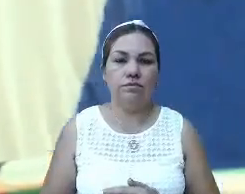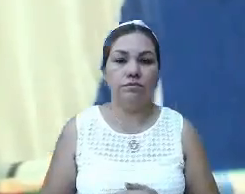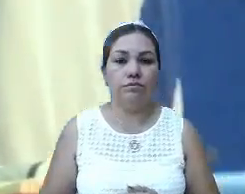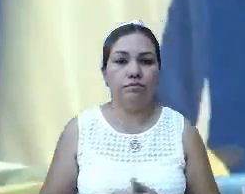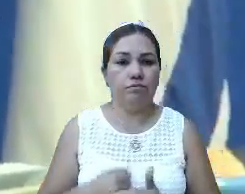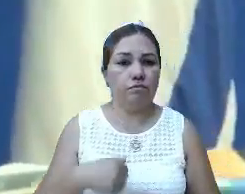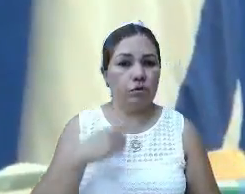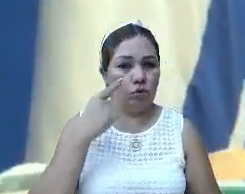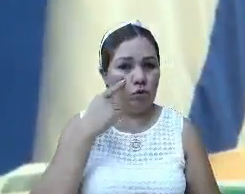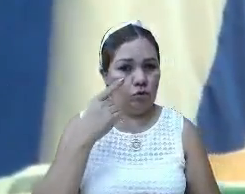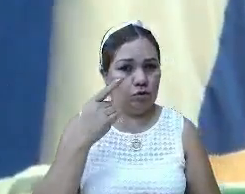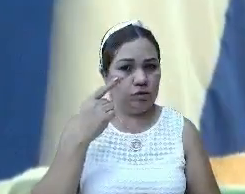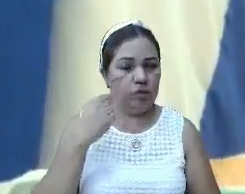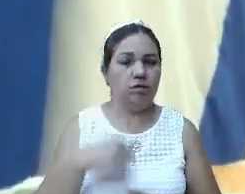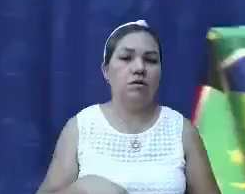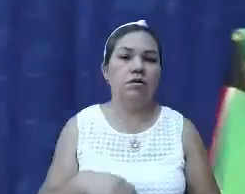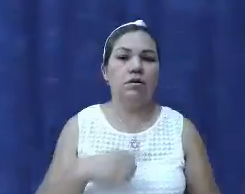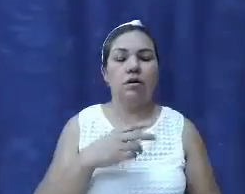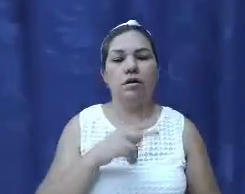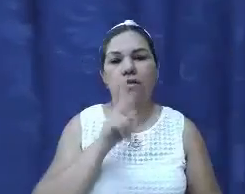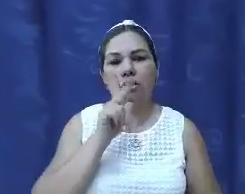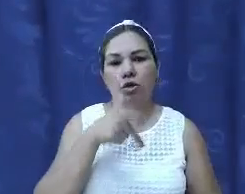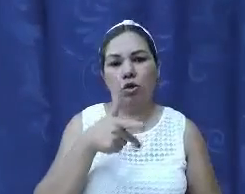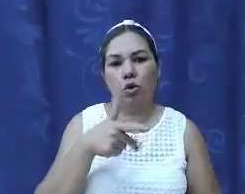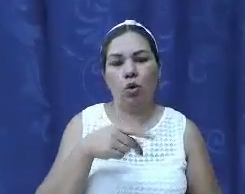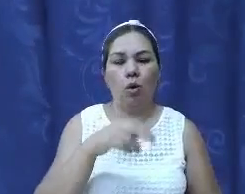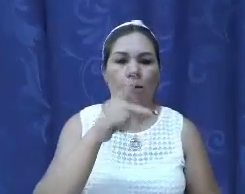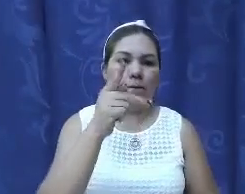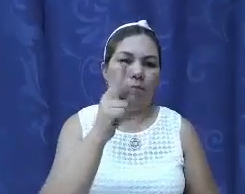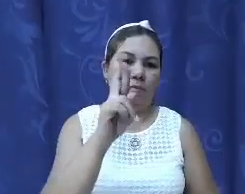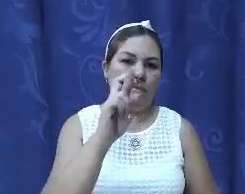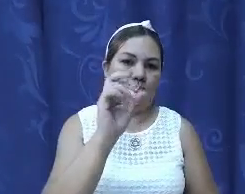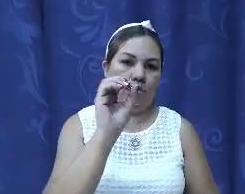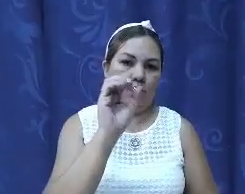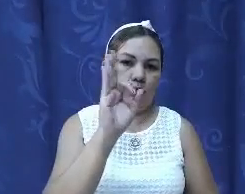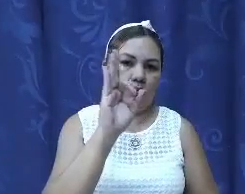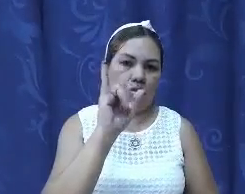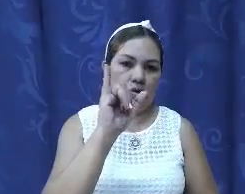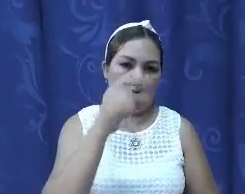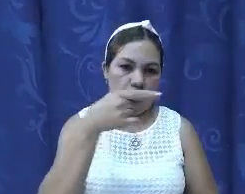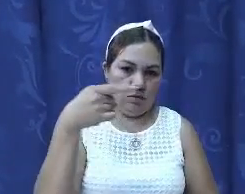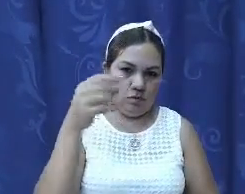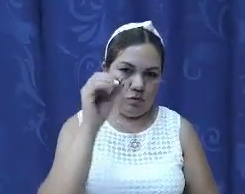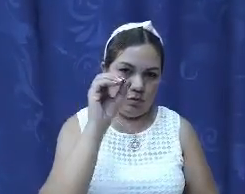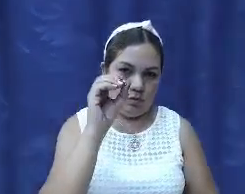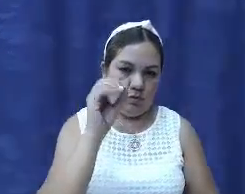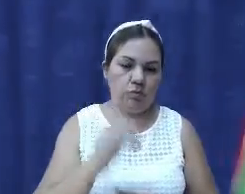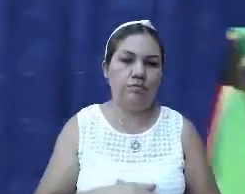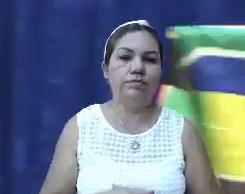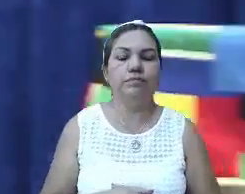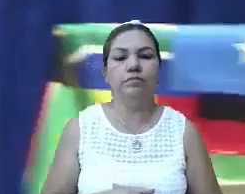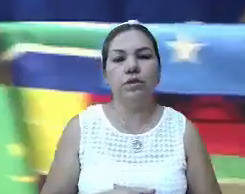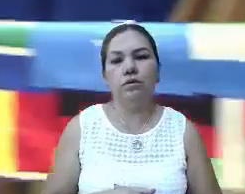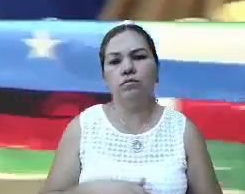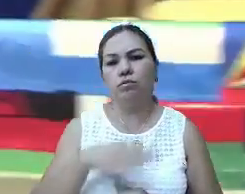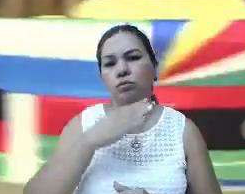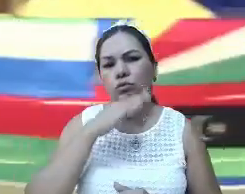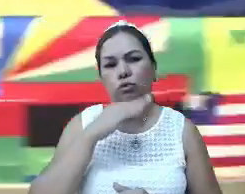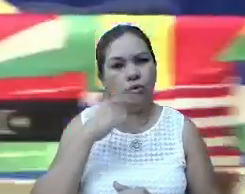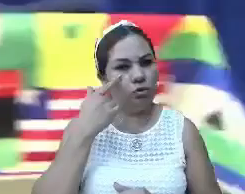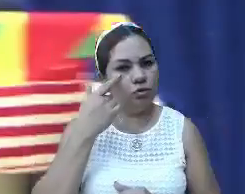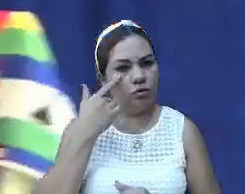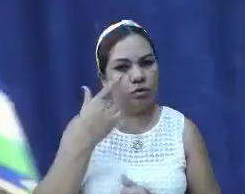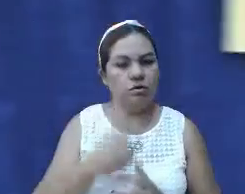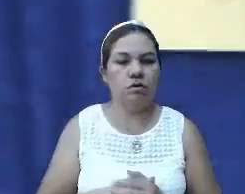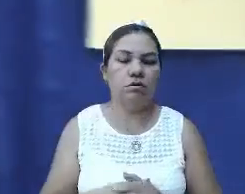Usted conoce la historia del hijo pródigo, ¿verdad? ¿Cuánto conocen la historia del hijo pródigo? Bueno, una historia bastante conocida en la